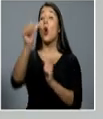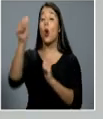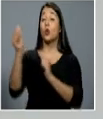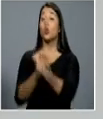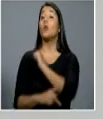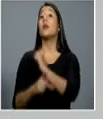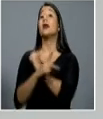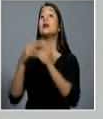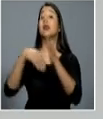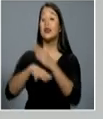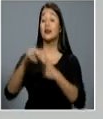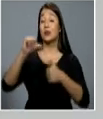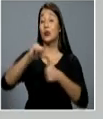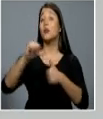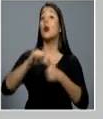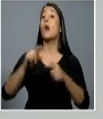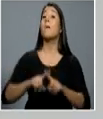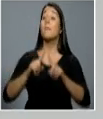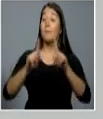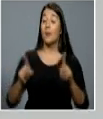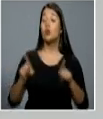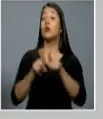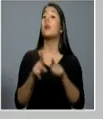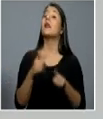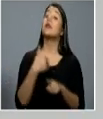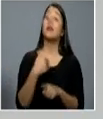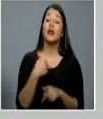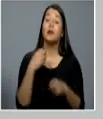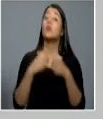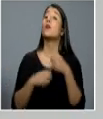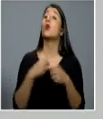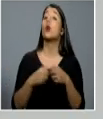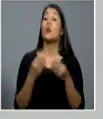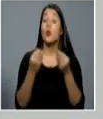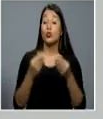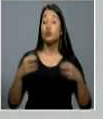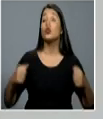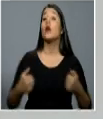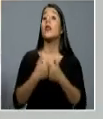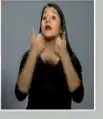países en Centroamérica, pero tiene definitivamente muchos desafíos.